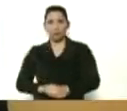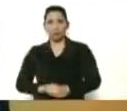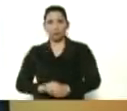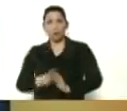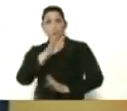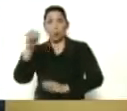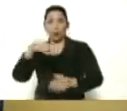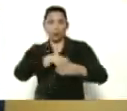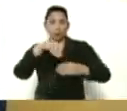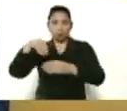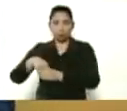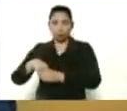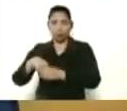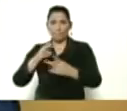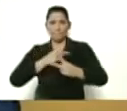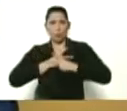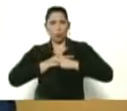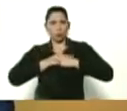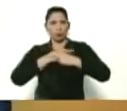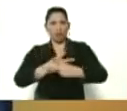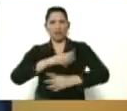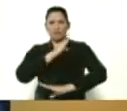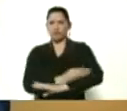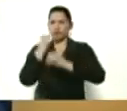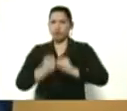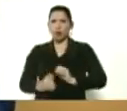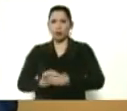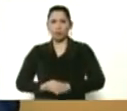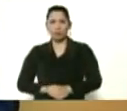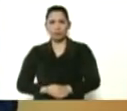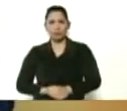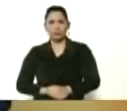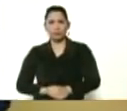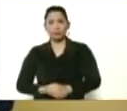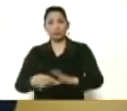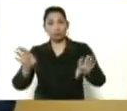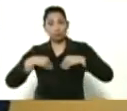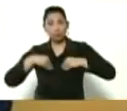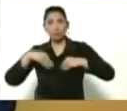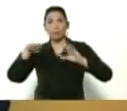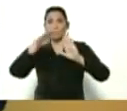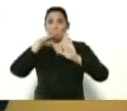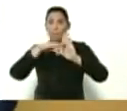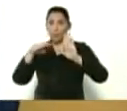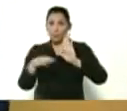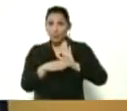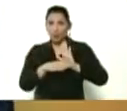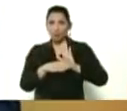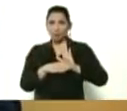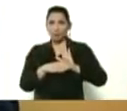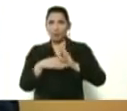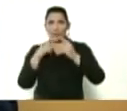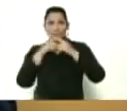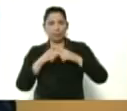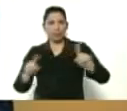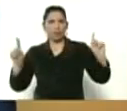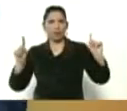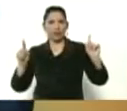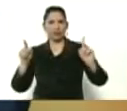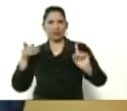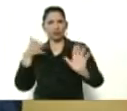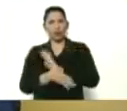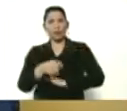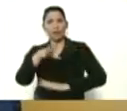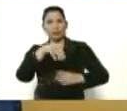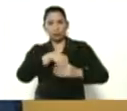voluntaria y radical. Tomar medidas alternas a esa